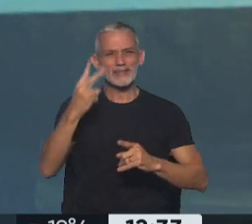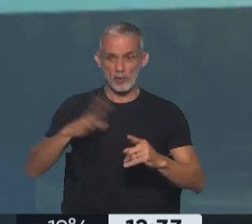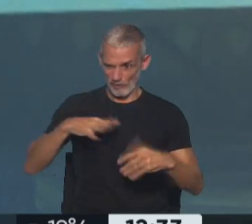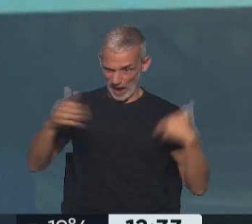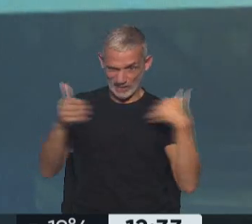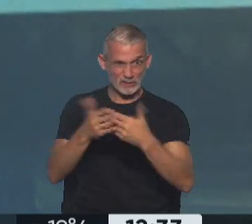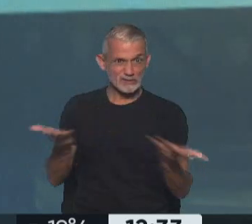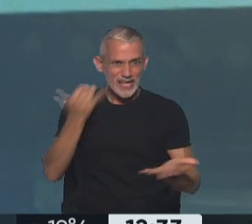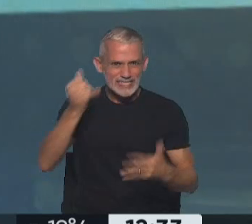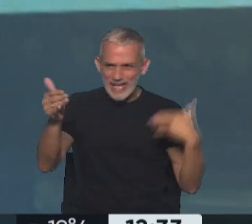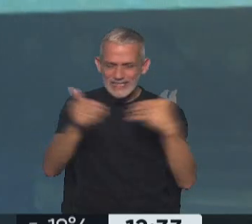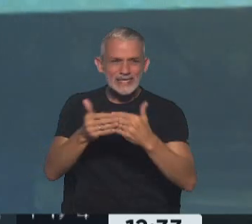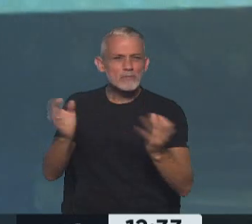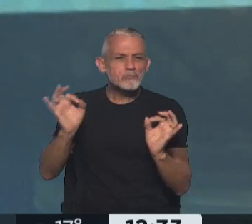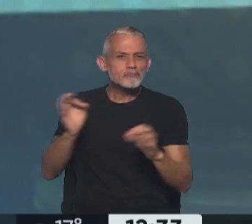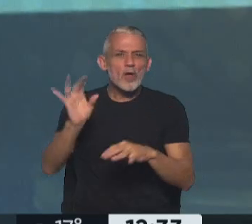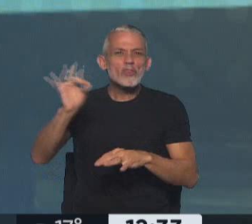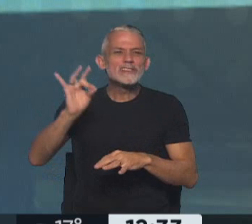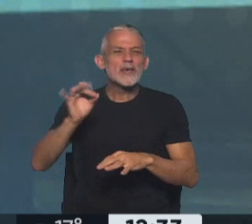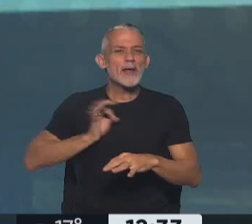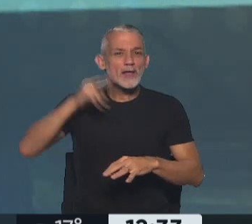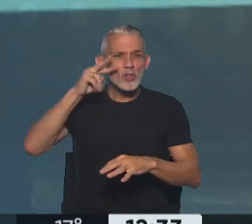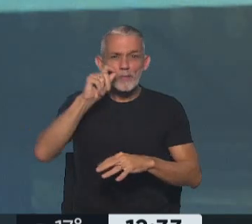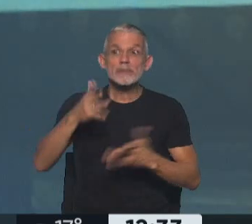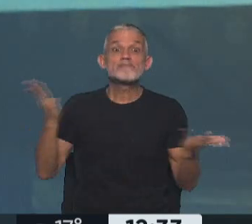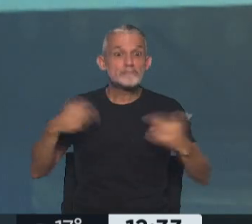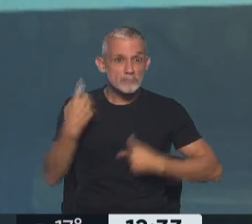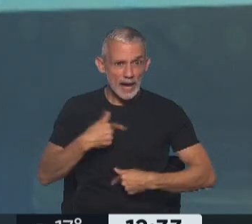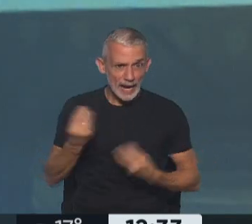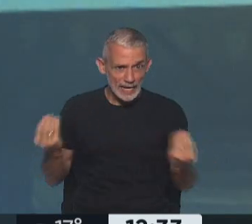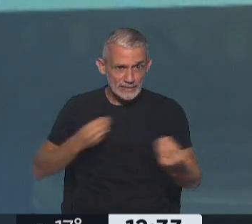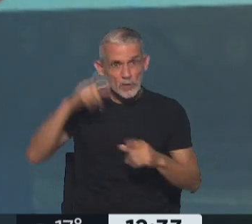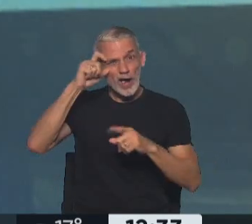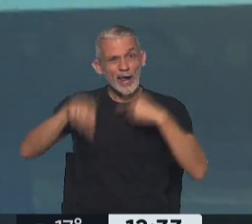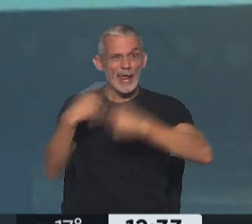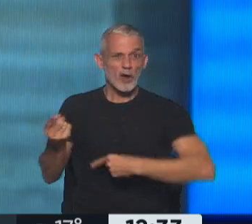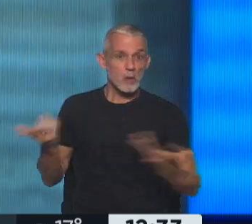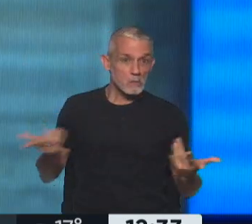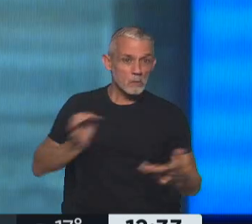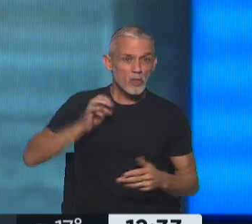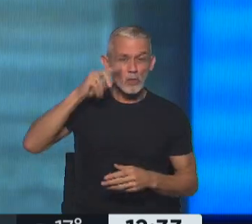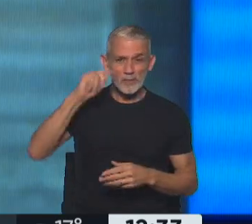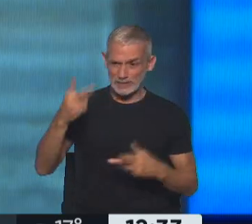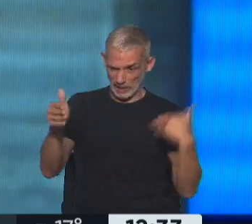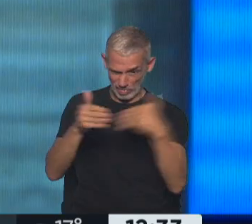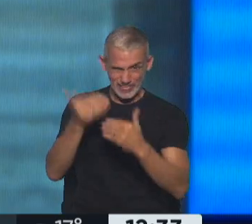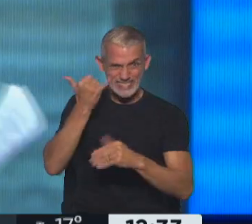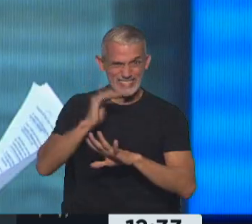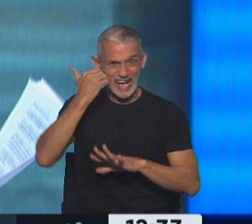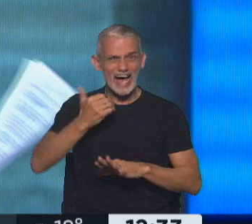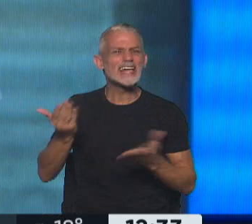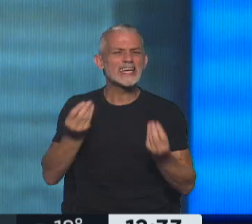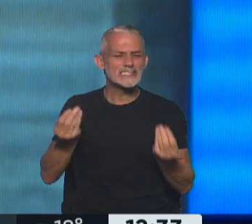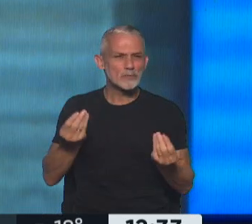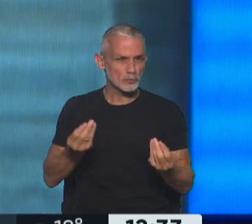un par de meses llegamos a diciembre amigo del 22 y qué va a pasar con nosotros en enero de 2023 falta muy poco para eso y sobre todo